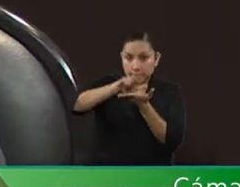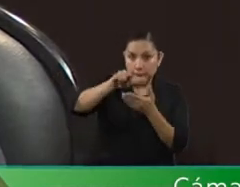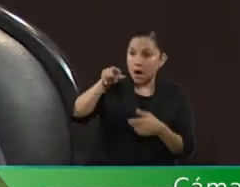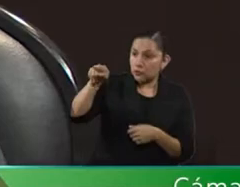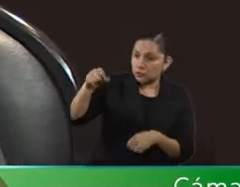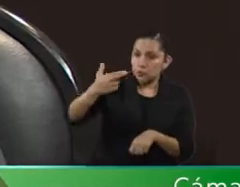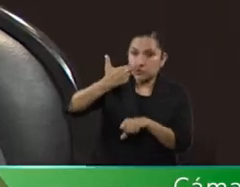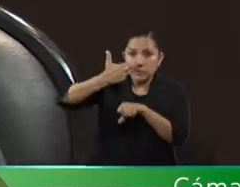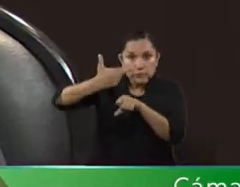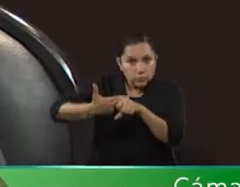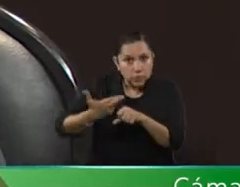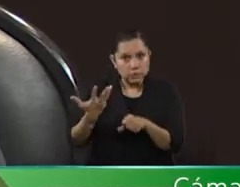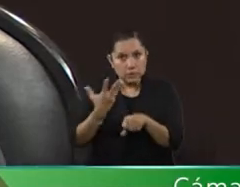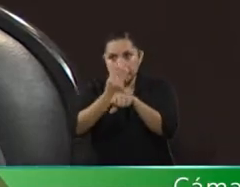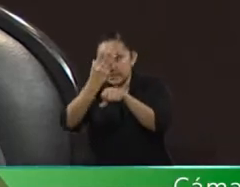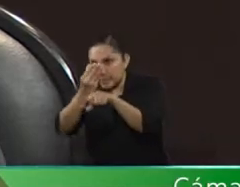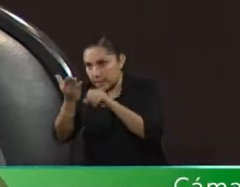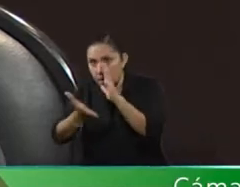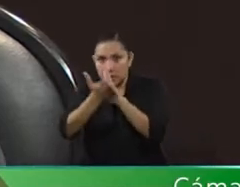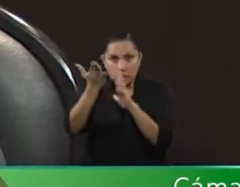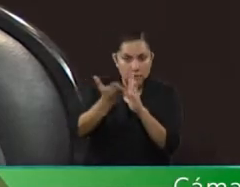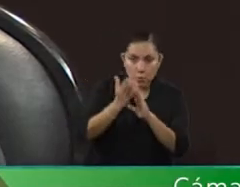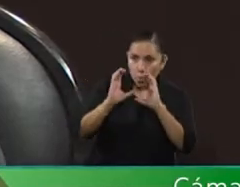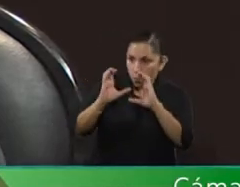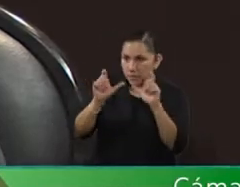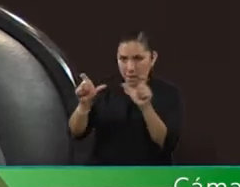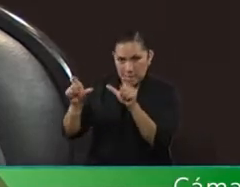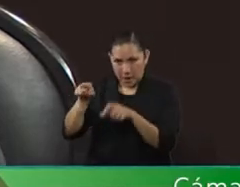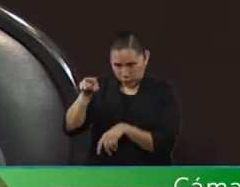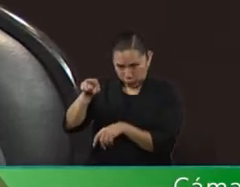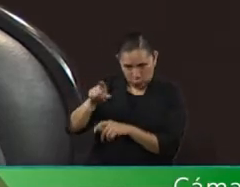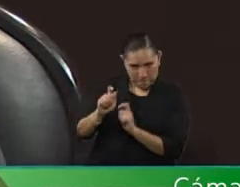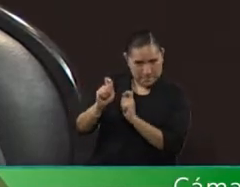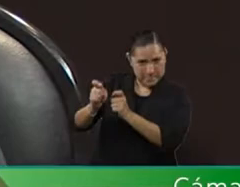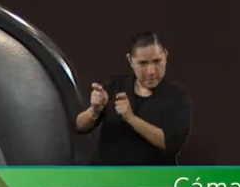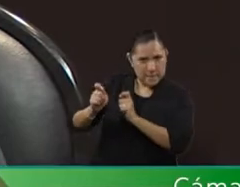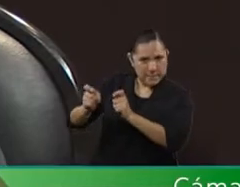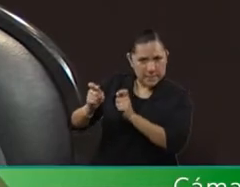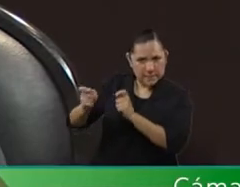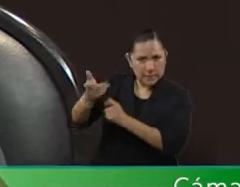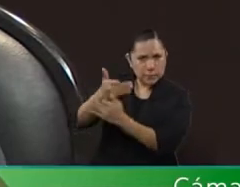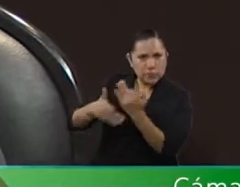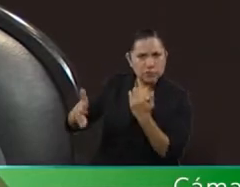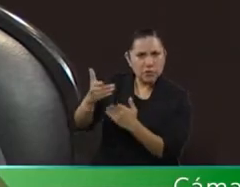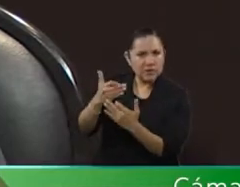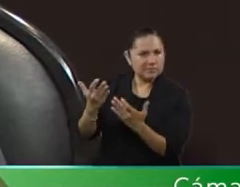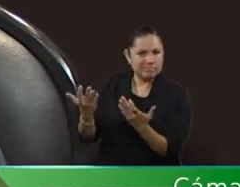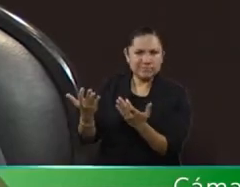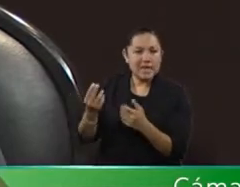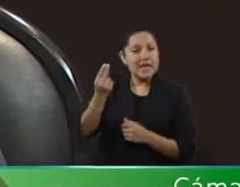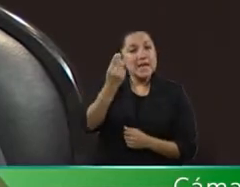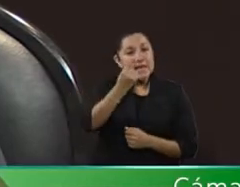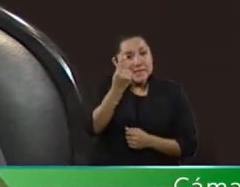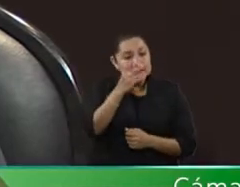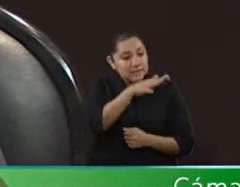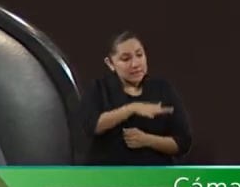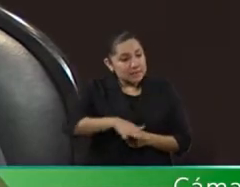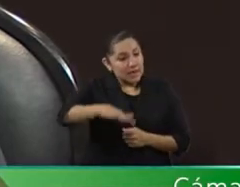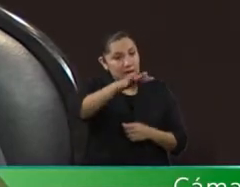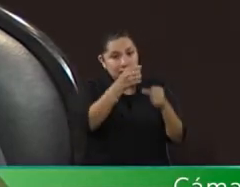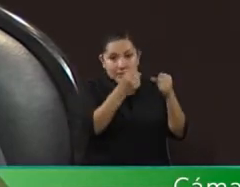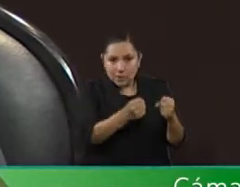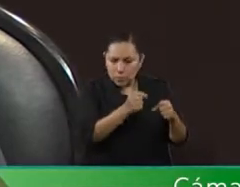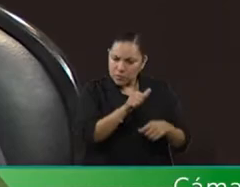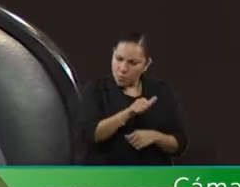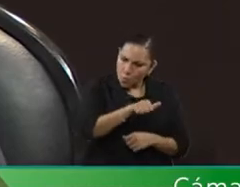obras públicas. La solución ante la crisis de violencia requiere construir una nueva alternativa de paz y justicia